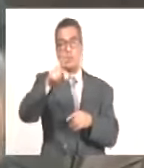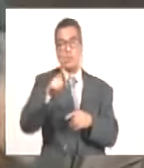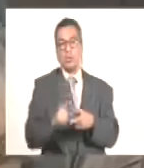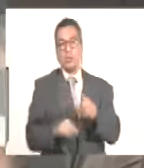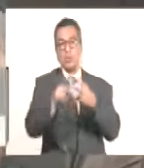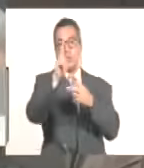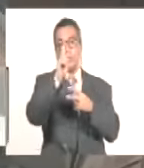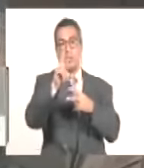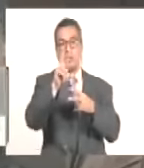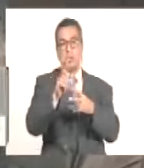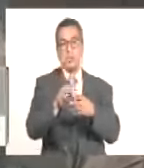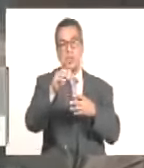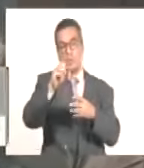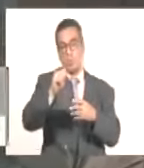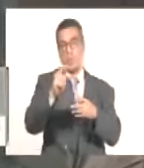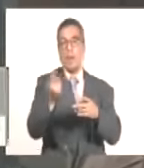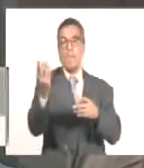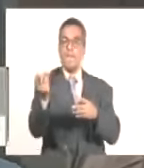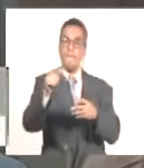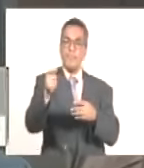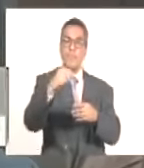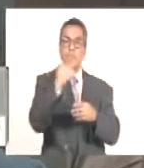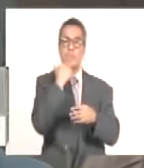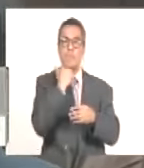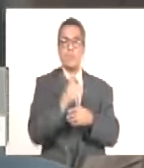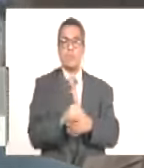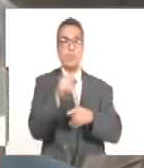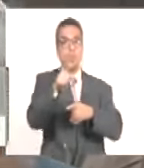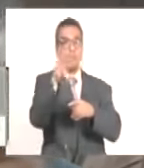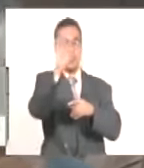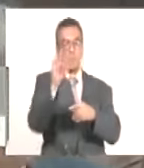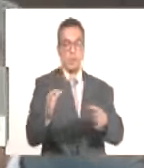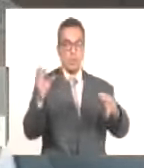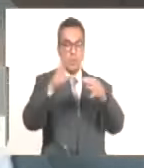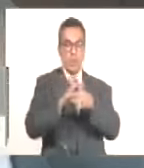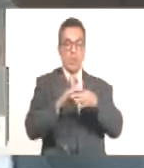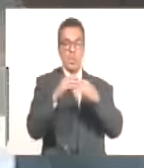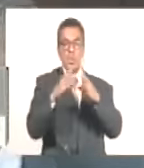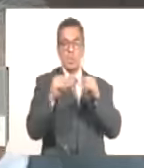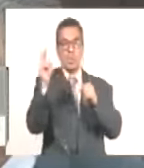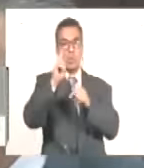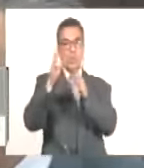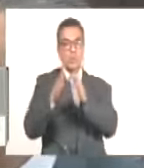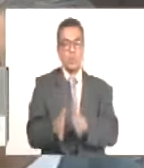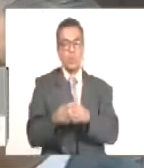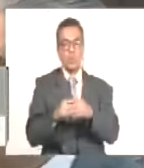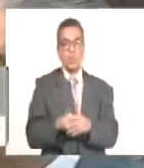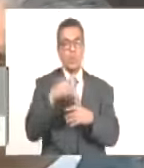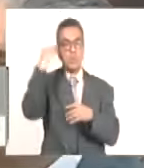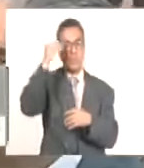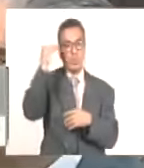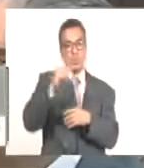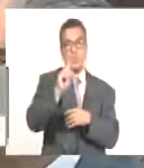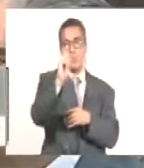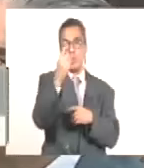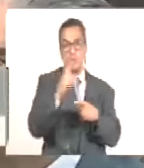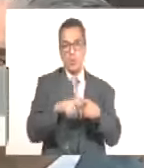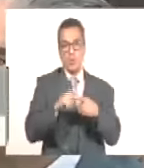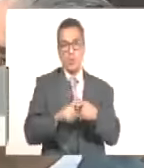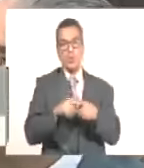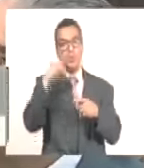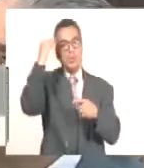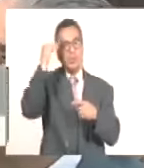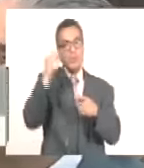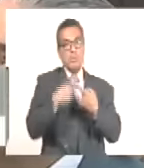un segundo cardenal cada vez está más cerca, porque es un factor de unión para todos los venezolanos, los que pensamos de una manera y los